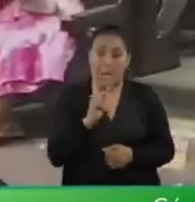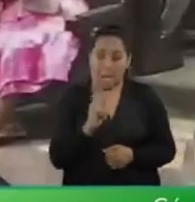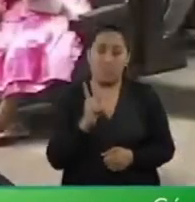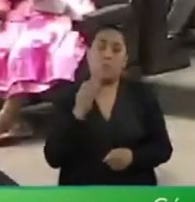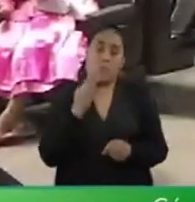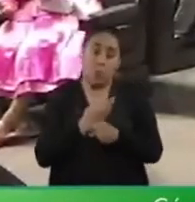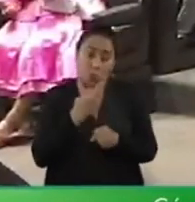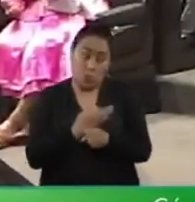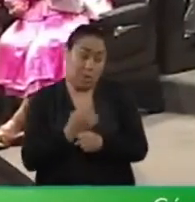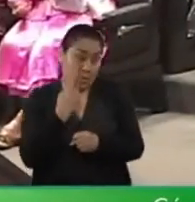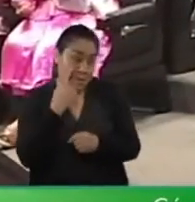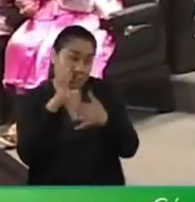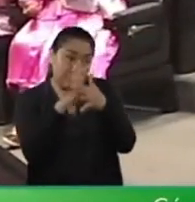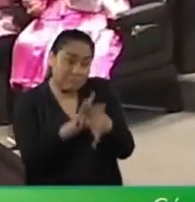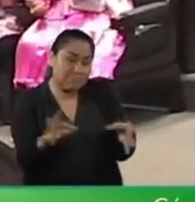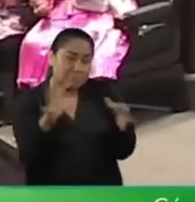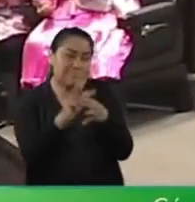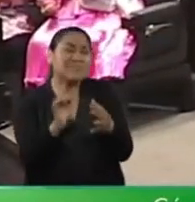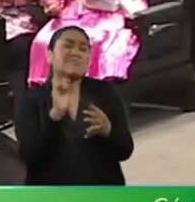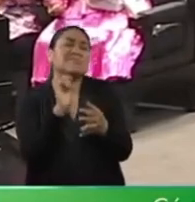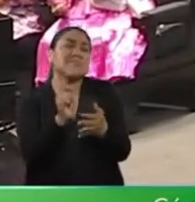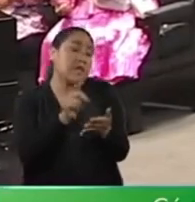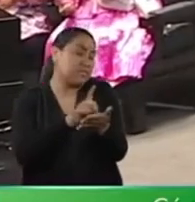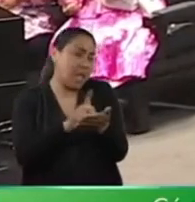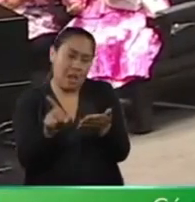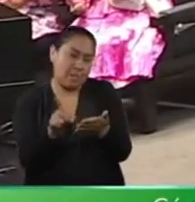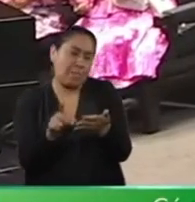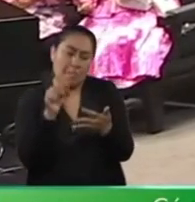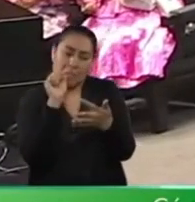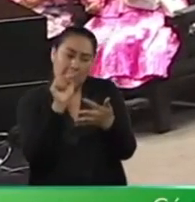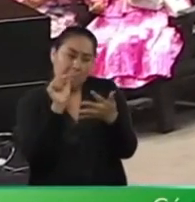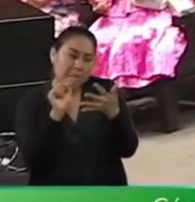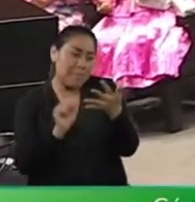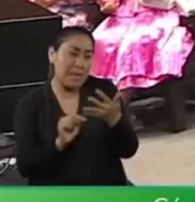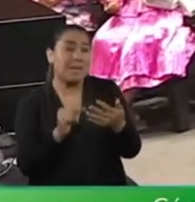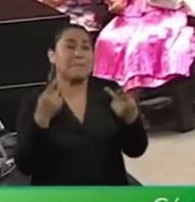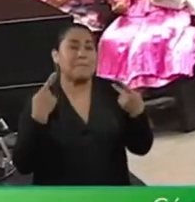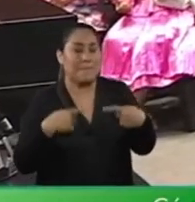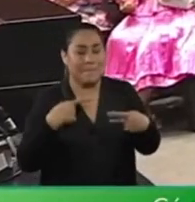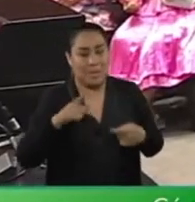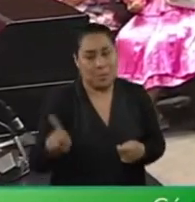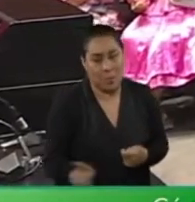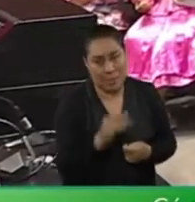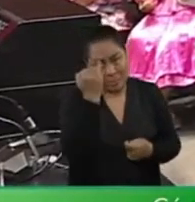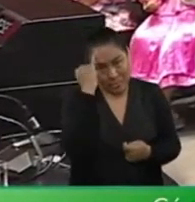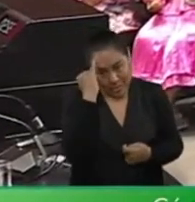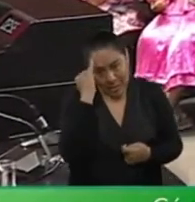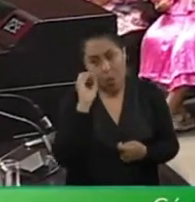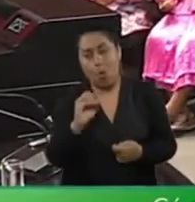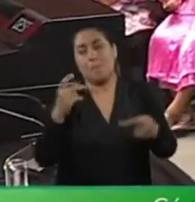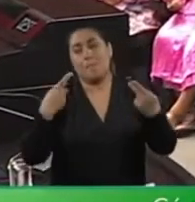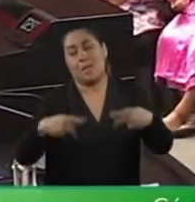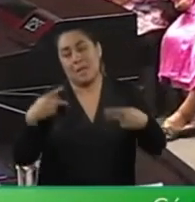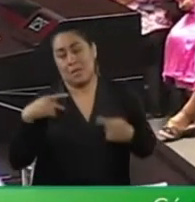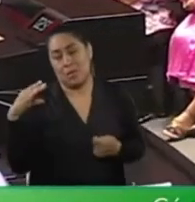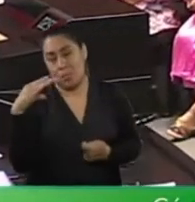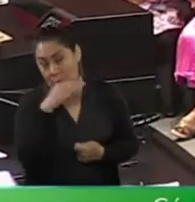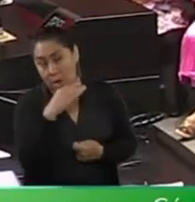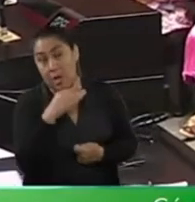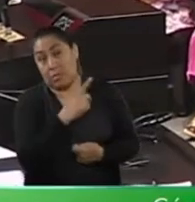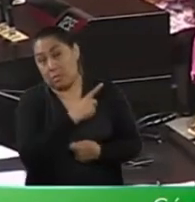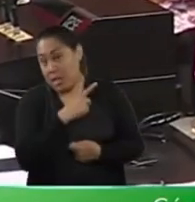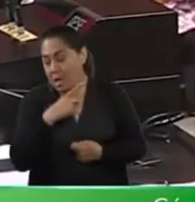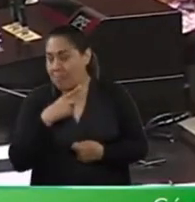vamos a hablar y discutir sobre los derechos de los pueblos indígenas y afrodescendientes, debemos hacerlo en serio.